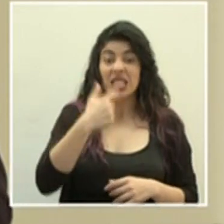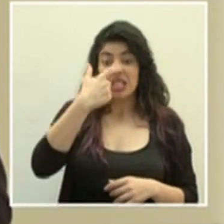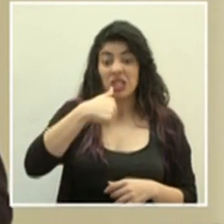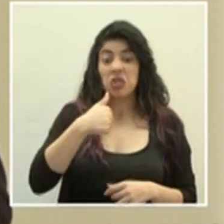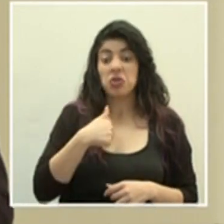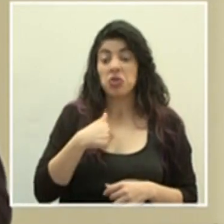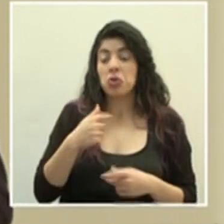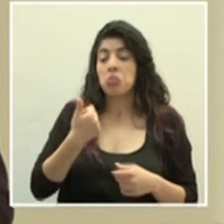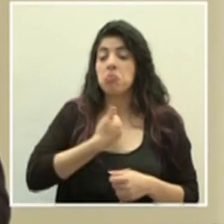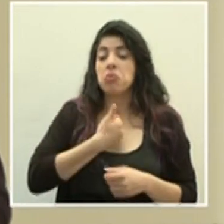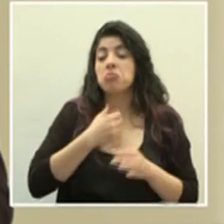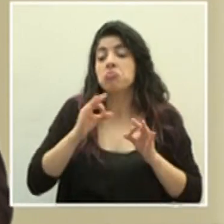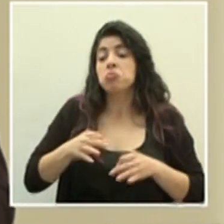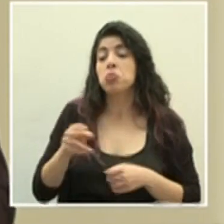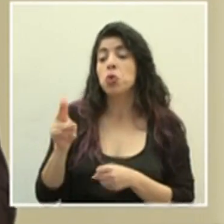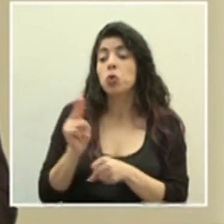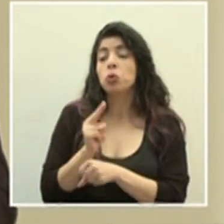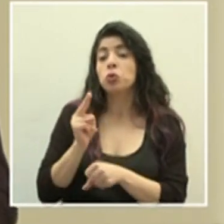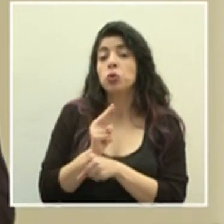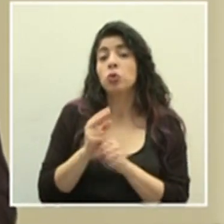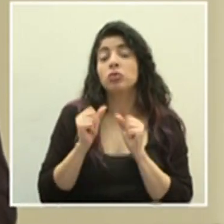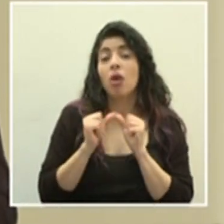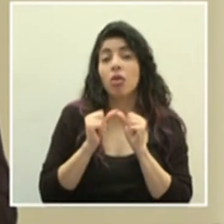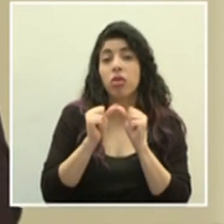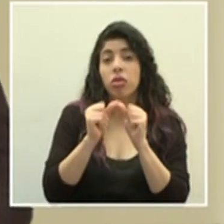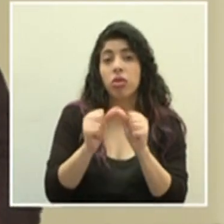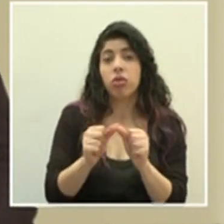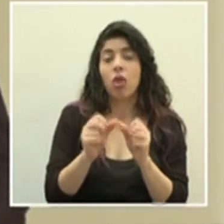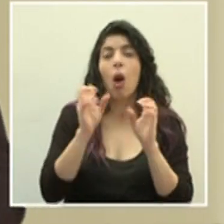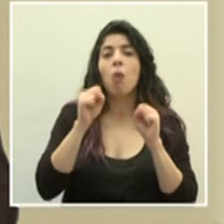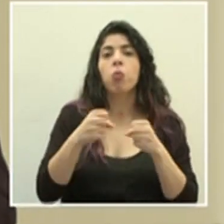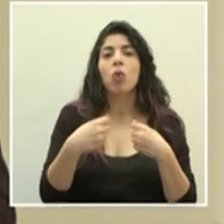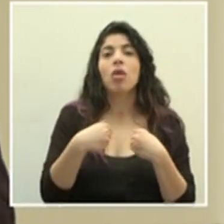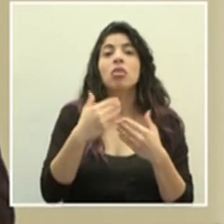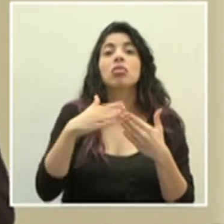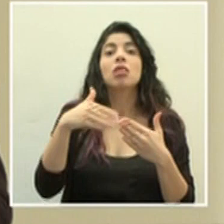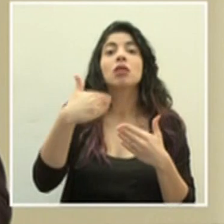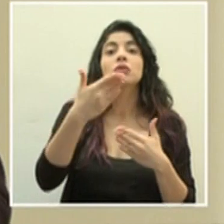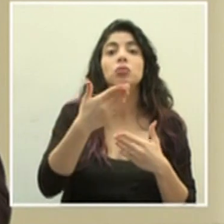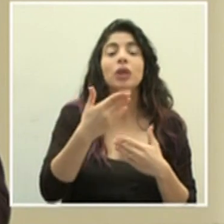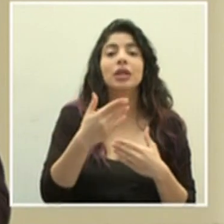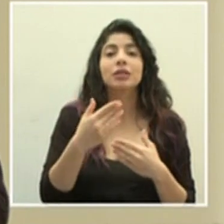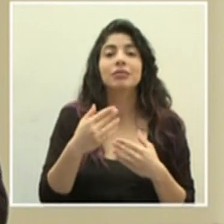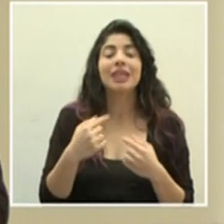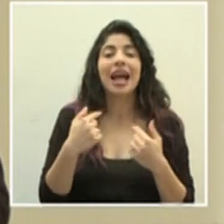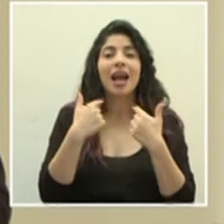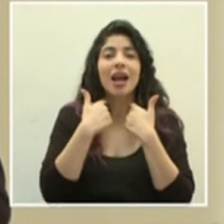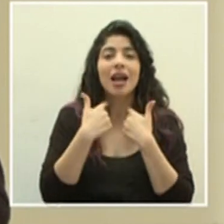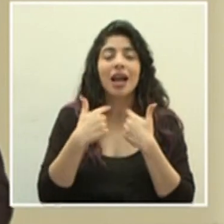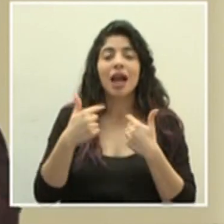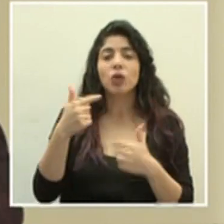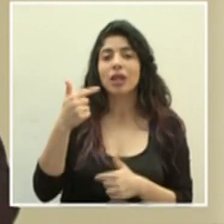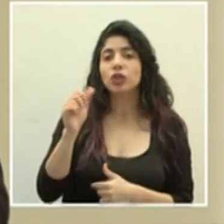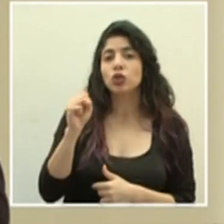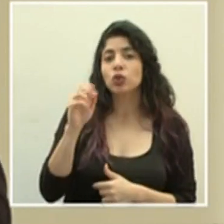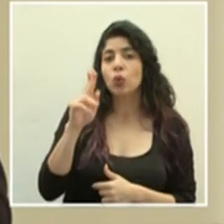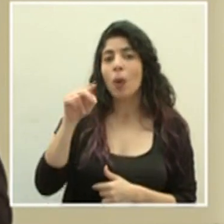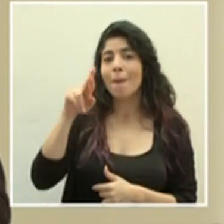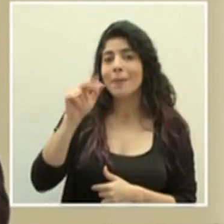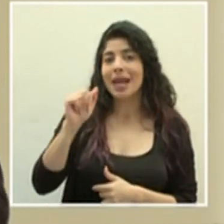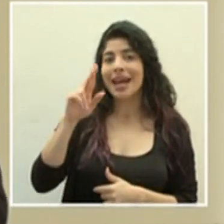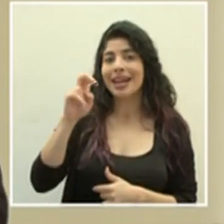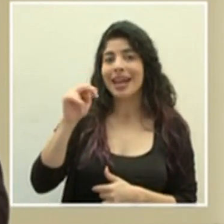forma prolongada, una no respuesta de las glándulas suprarrenales que nos ayudan a mantener muchas